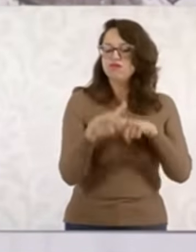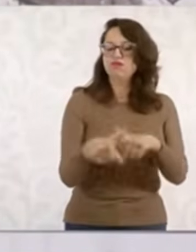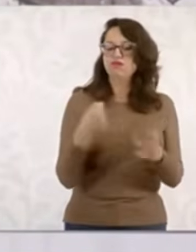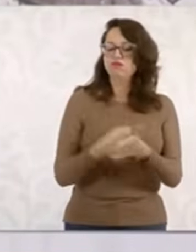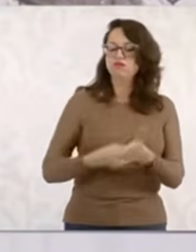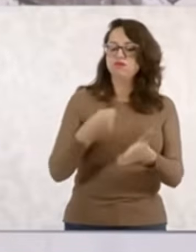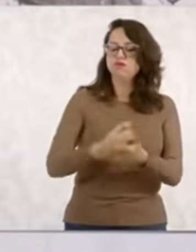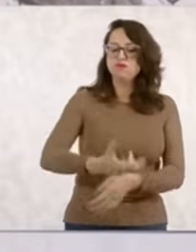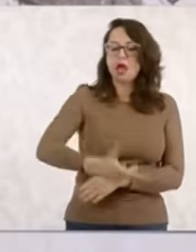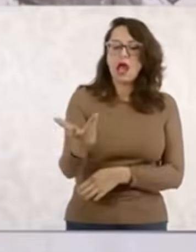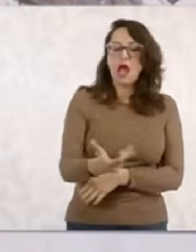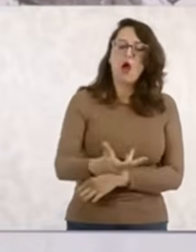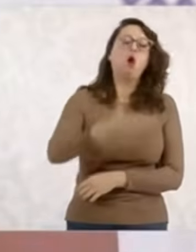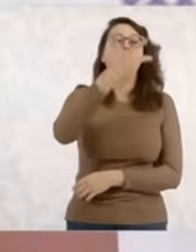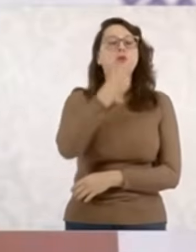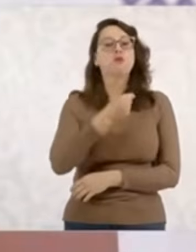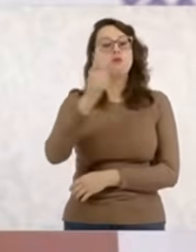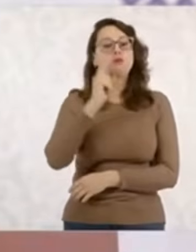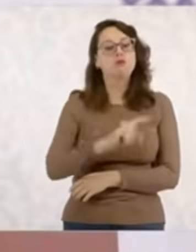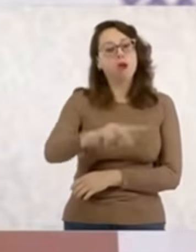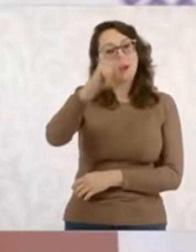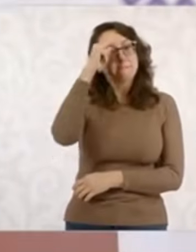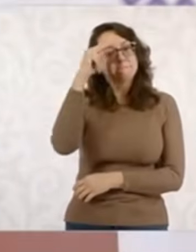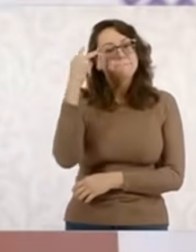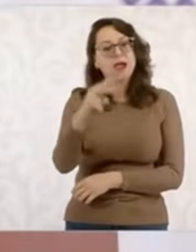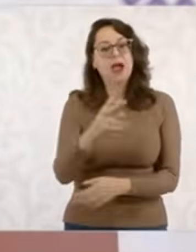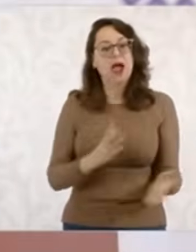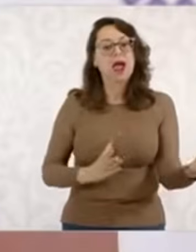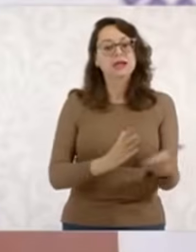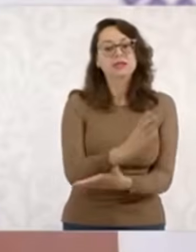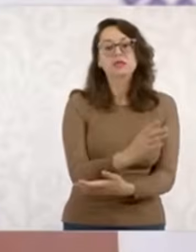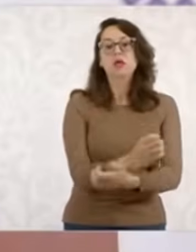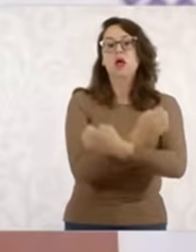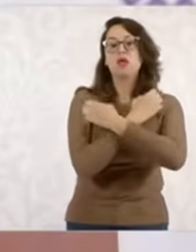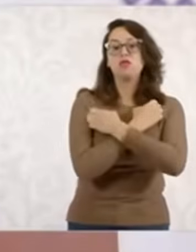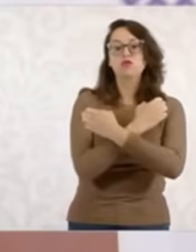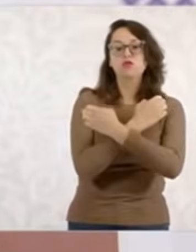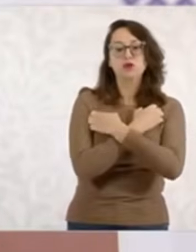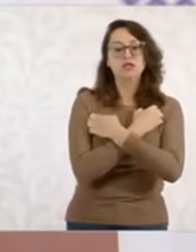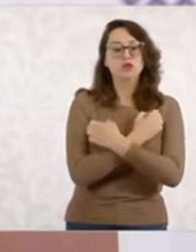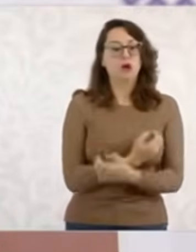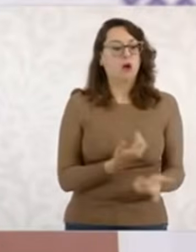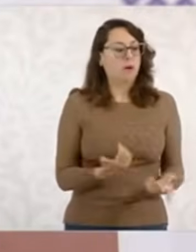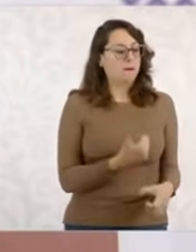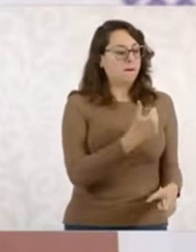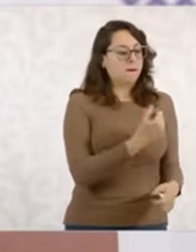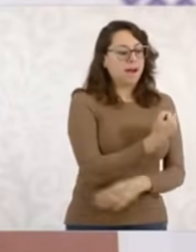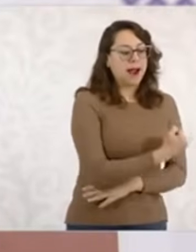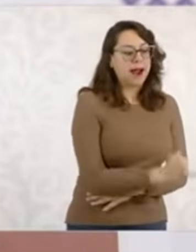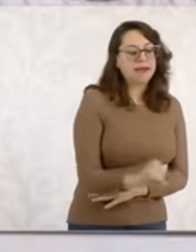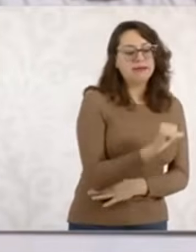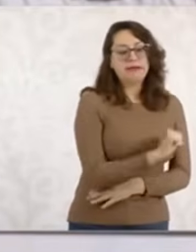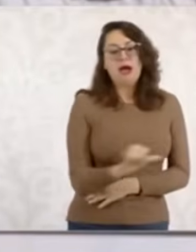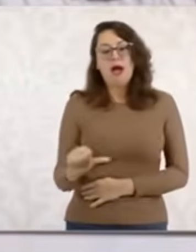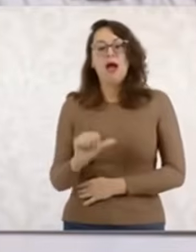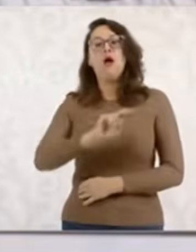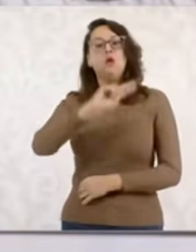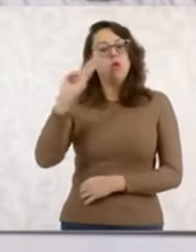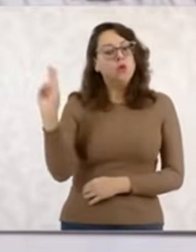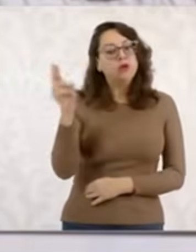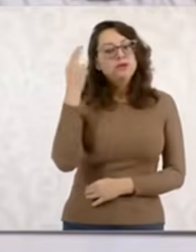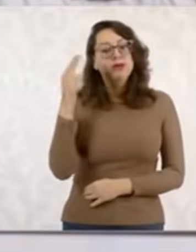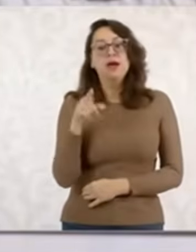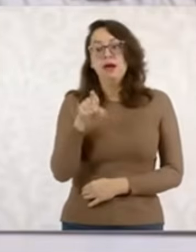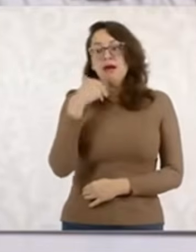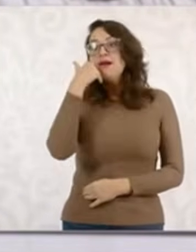todo mexicano y mexicana tenga acceso a la educación, desde la inicial hasta la universidad, si así